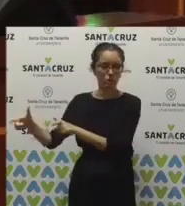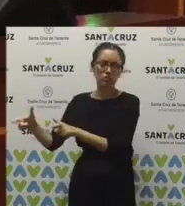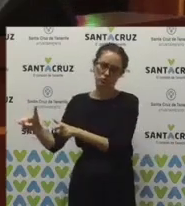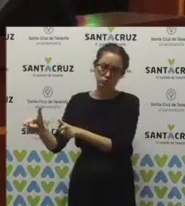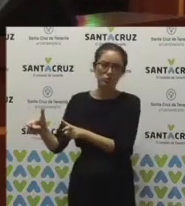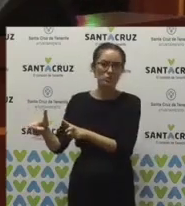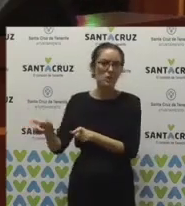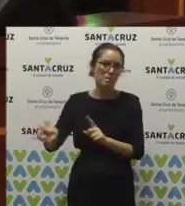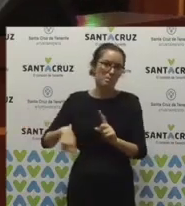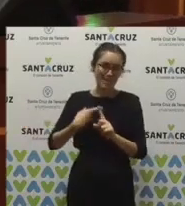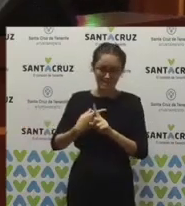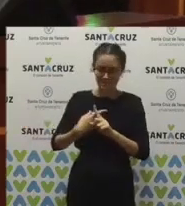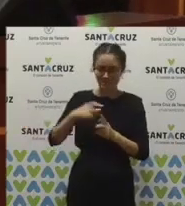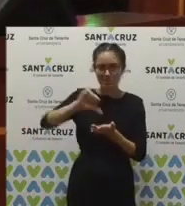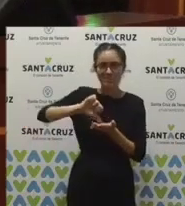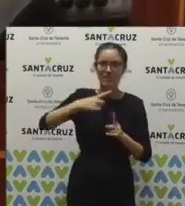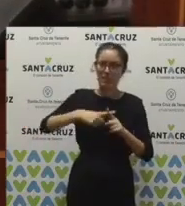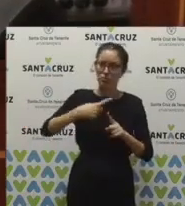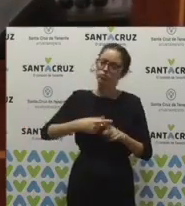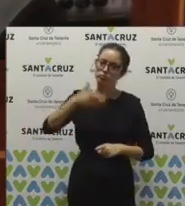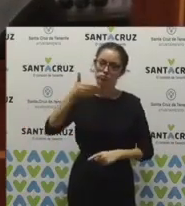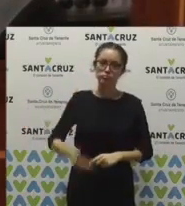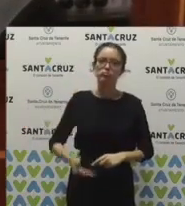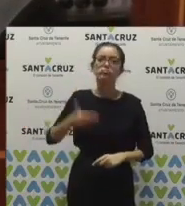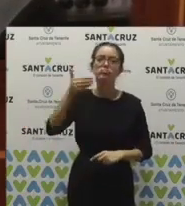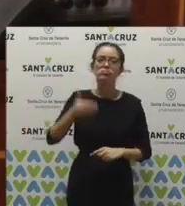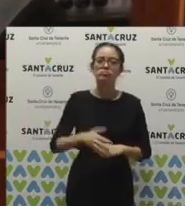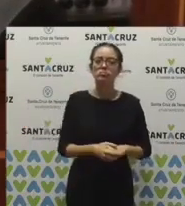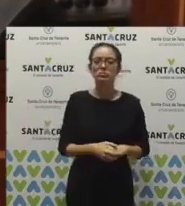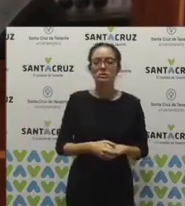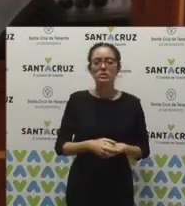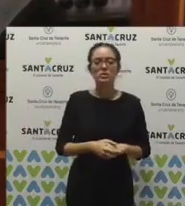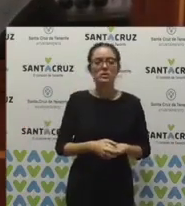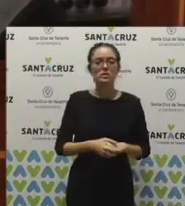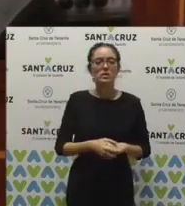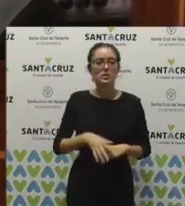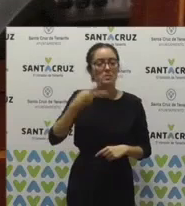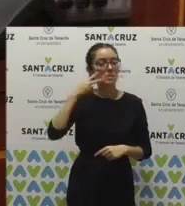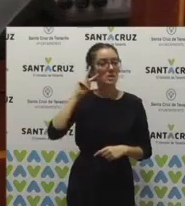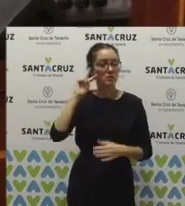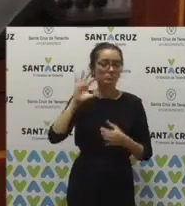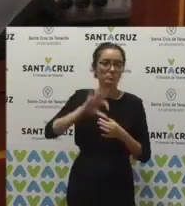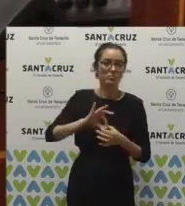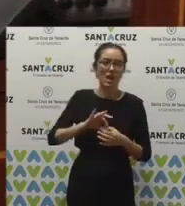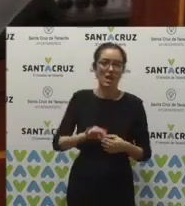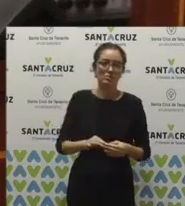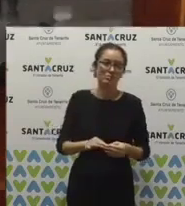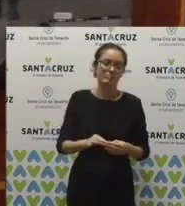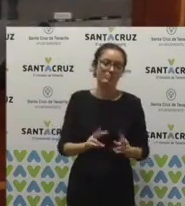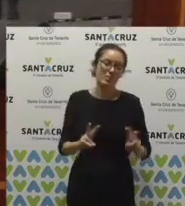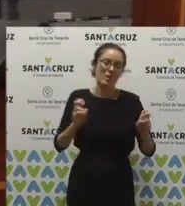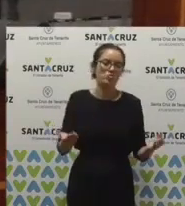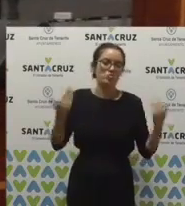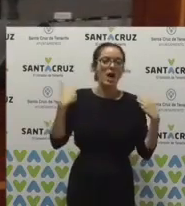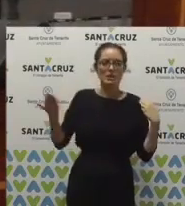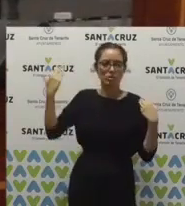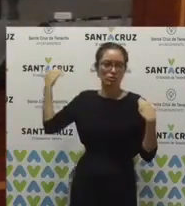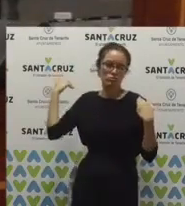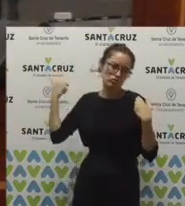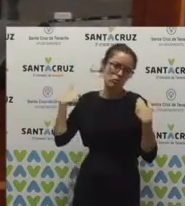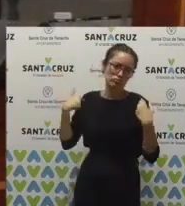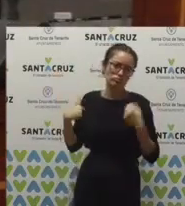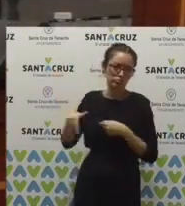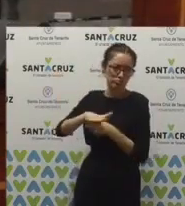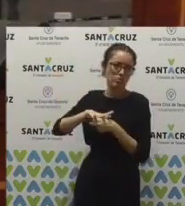ciudad como santa cruz' mi experiencia asumiendo responsabilidades anteriores me da cierto conocimiento de este